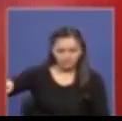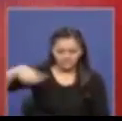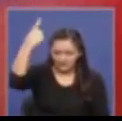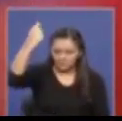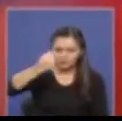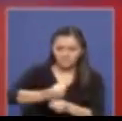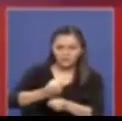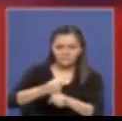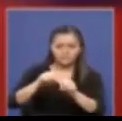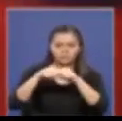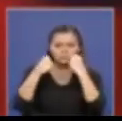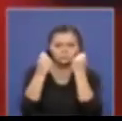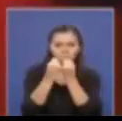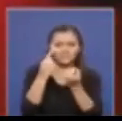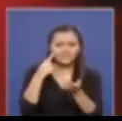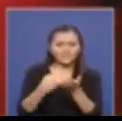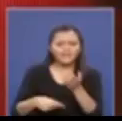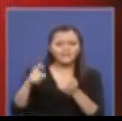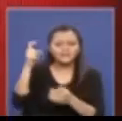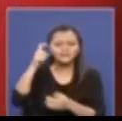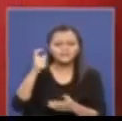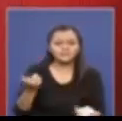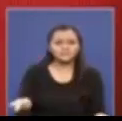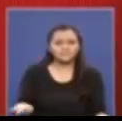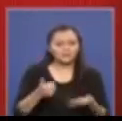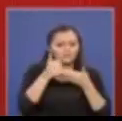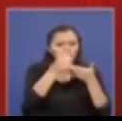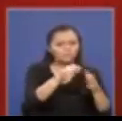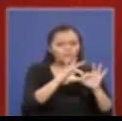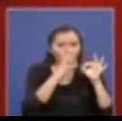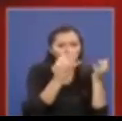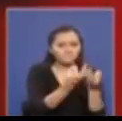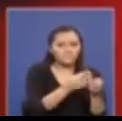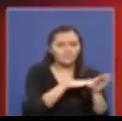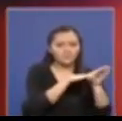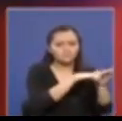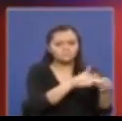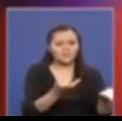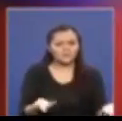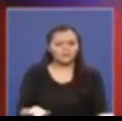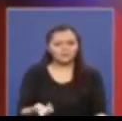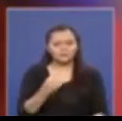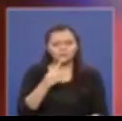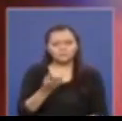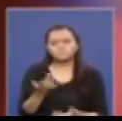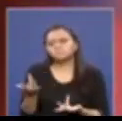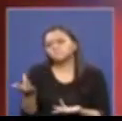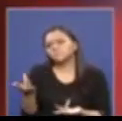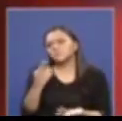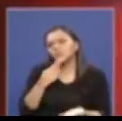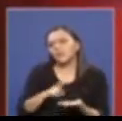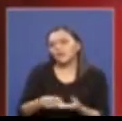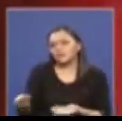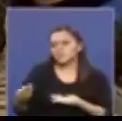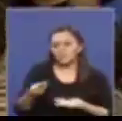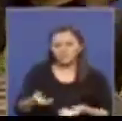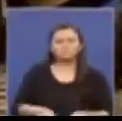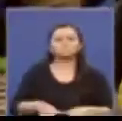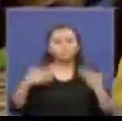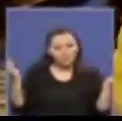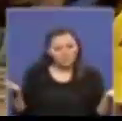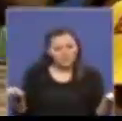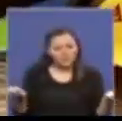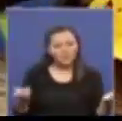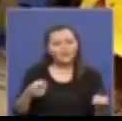la trabajadora social, ver lo que necesita esa familia y darle todo el respaldo del caso, no estar esperando pasivamente las cosas. Y estamos